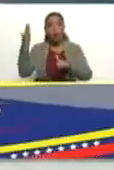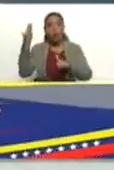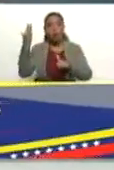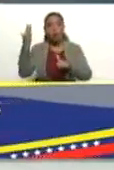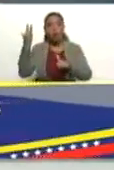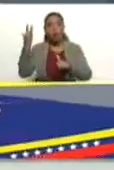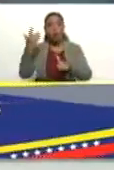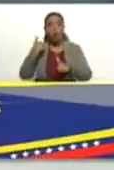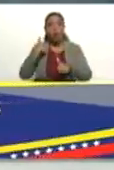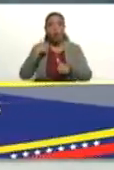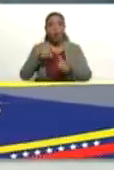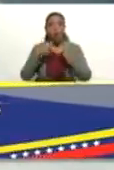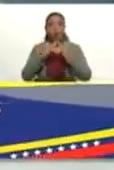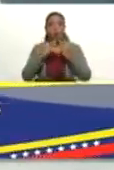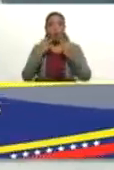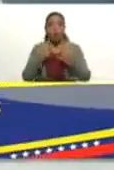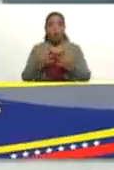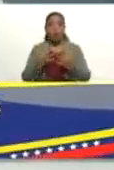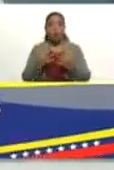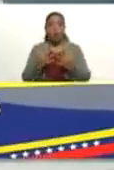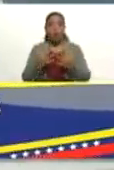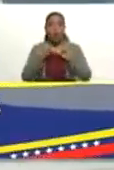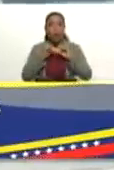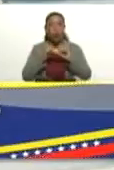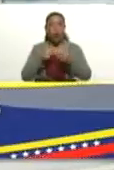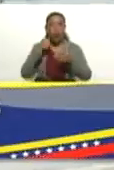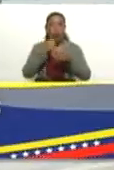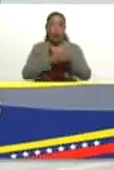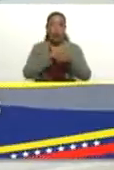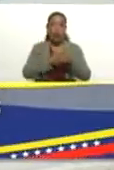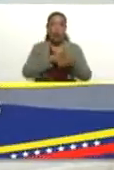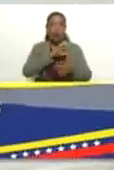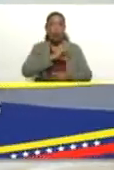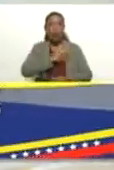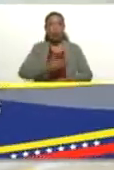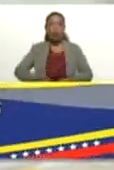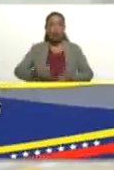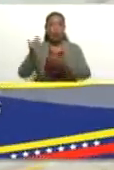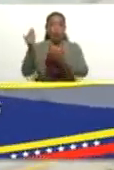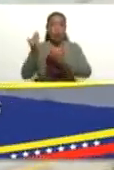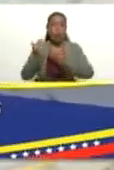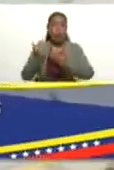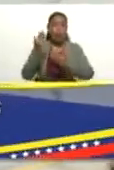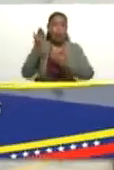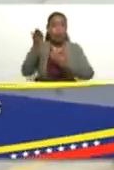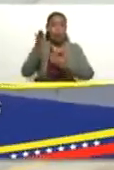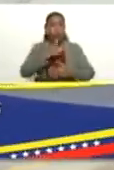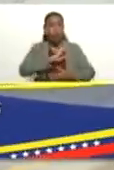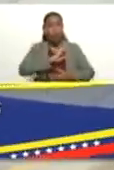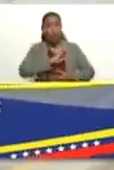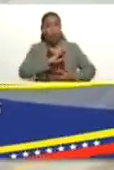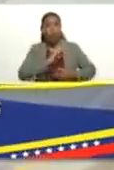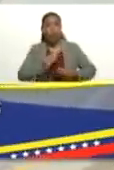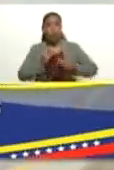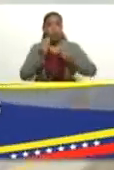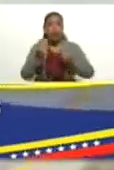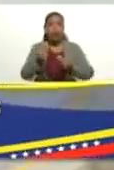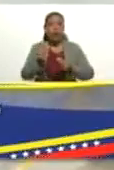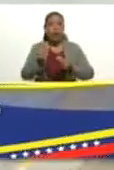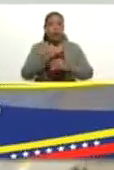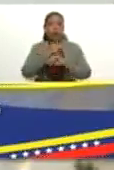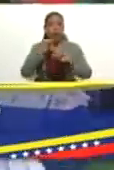una vivienda digna. Así es que vamos a seguir luchando, ciudadano presidente, y con su apoyo para llevarle la mayor suma de felicidad posible